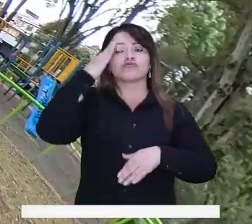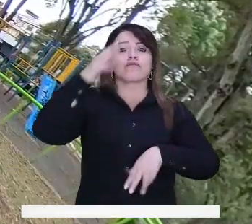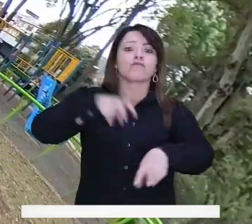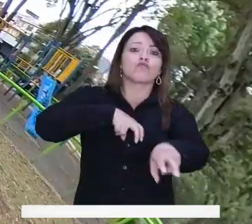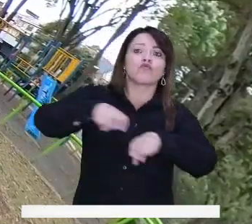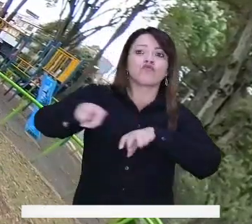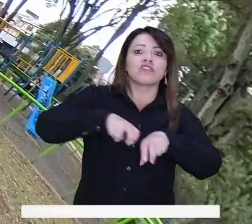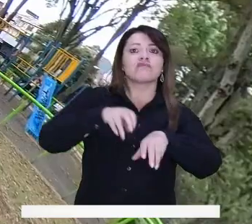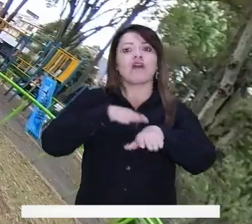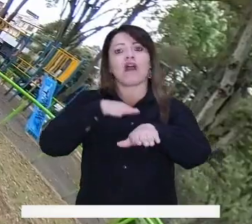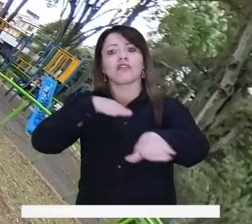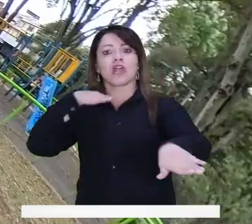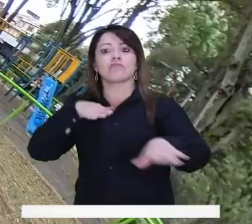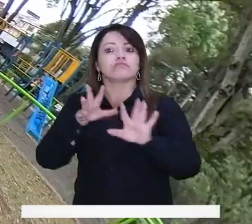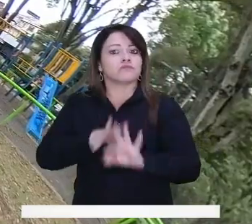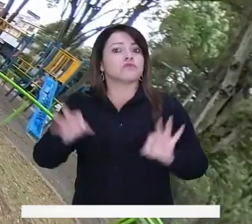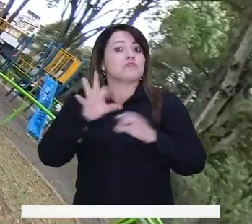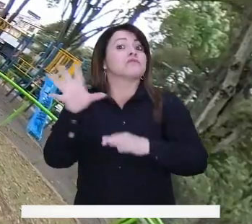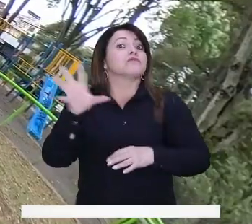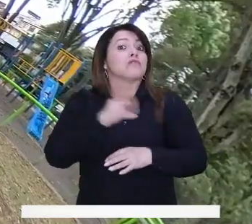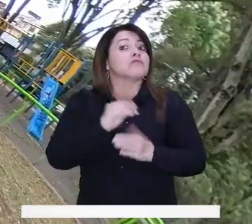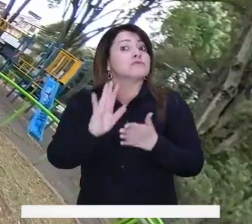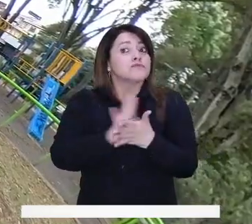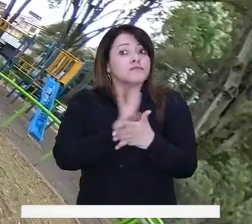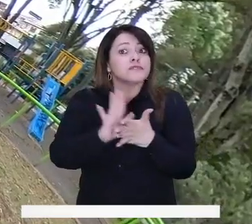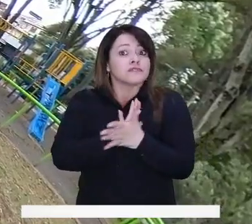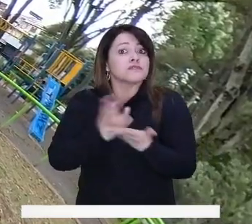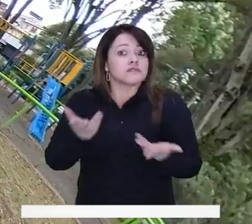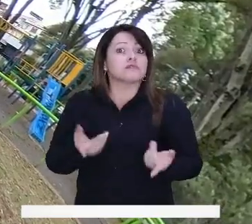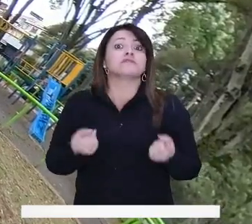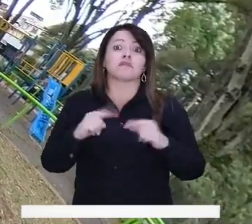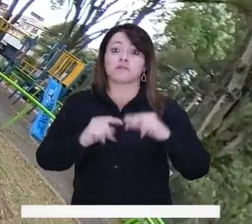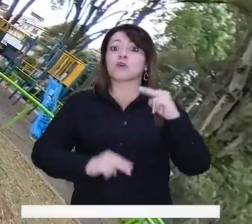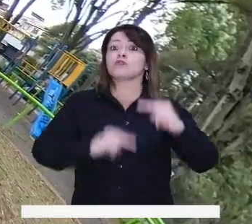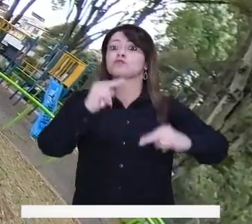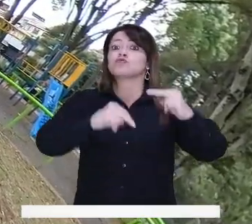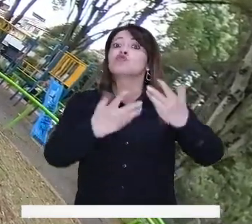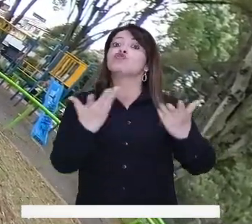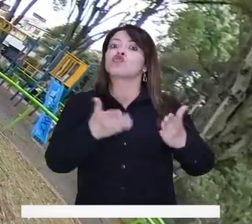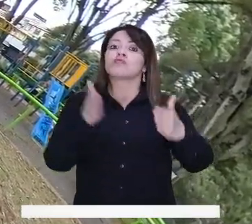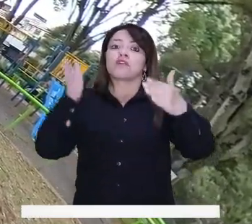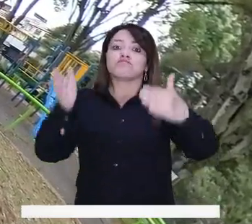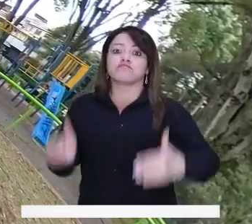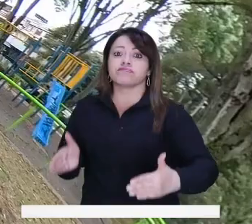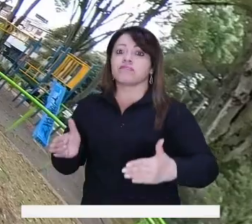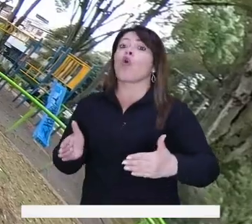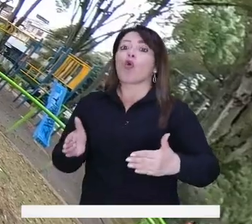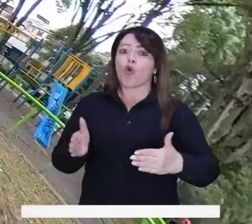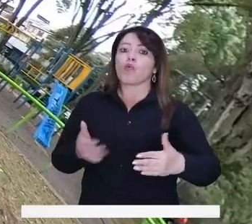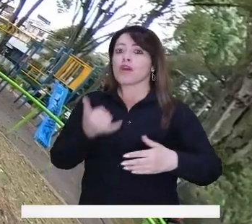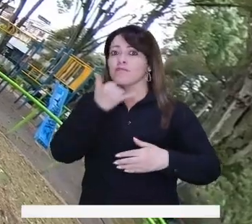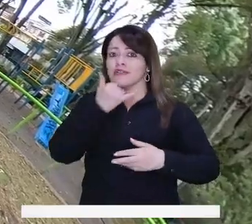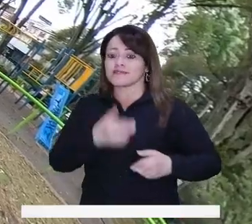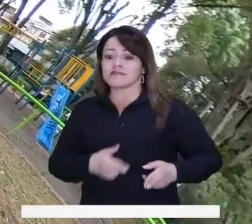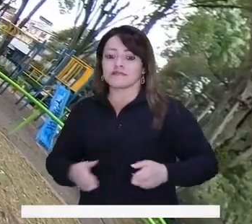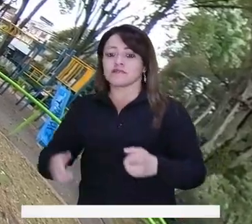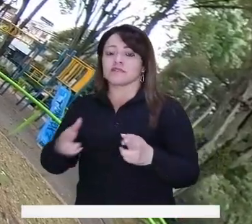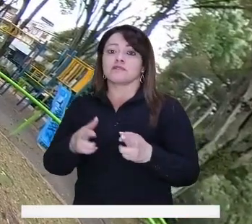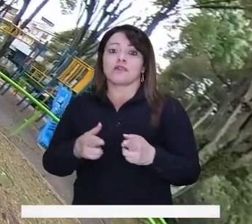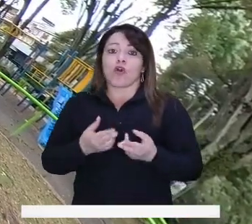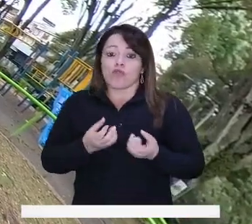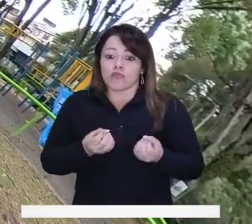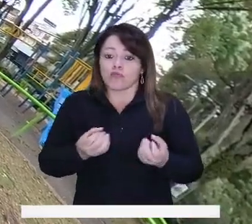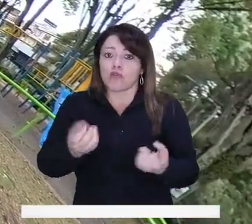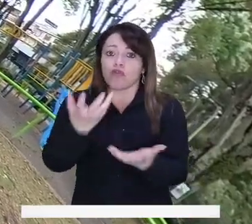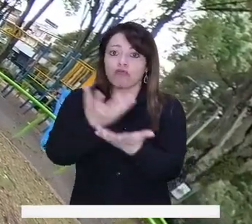sabe que va a llover. Y lo otro es un tema de infraestructuras, con los ríos internos, las quebradas,